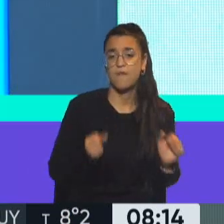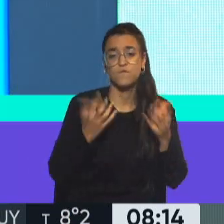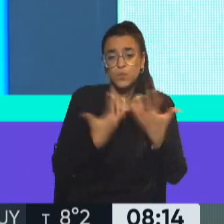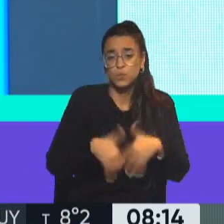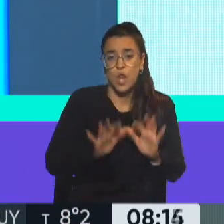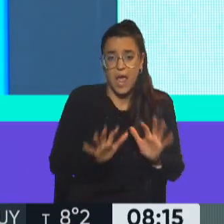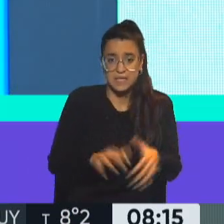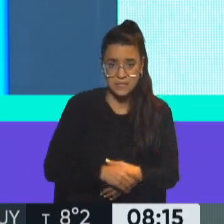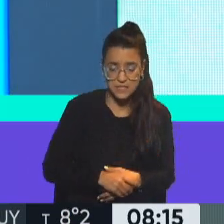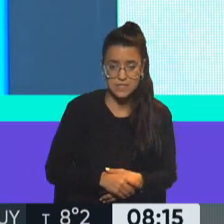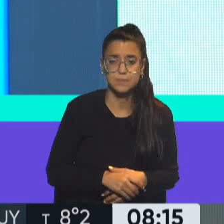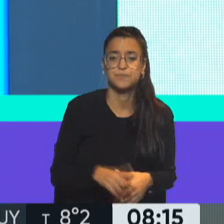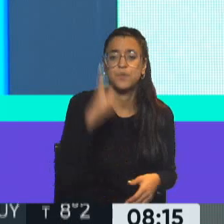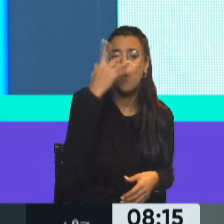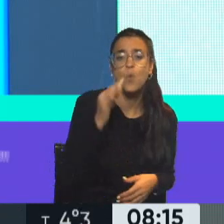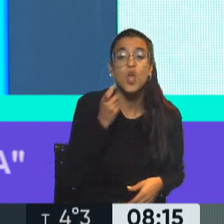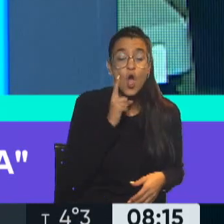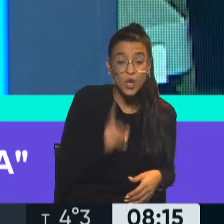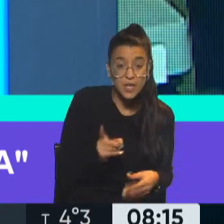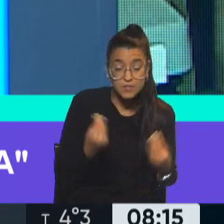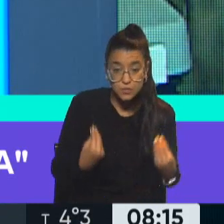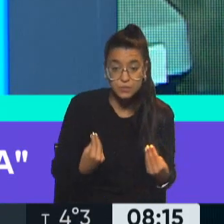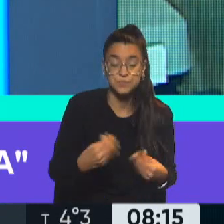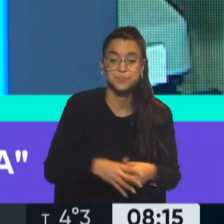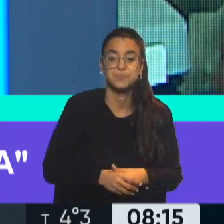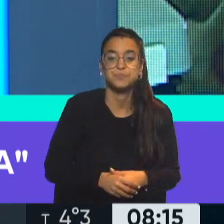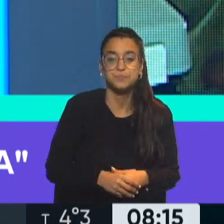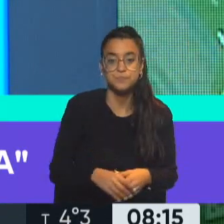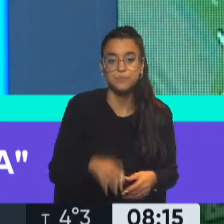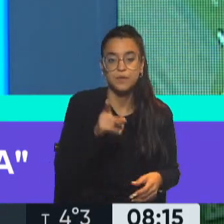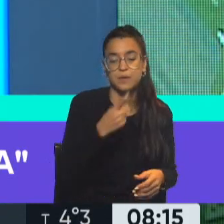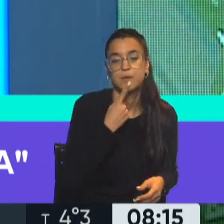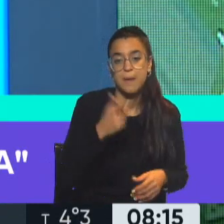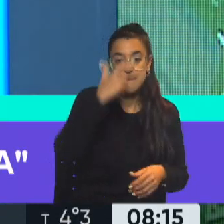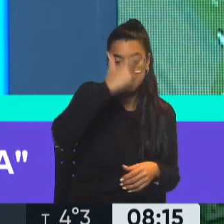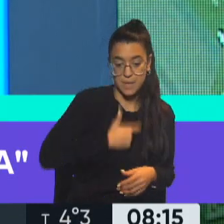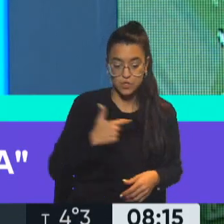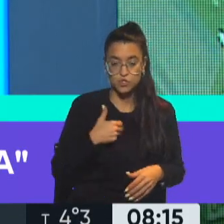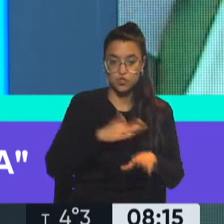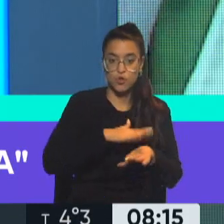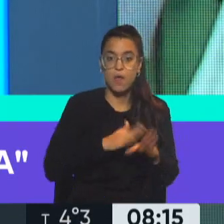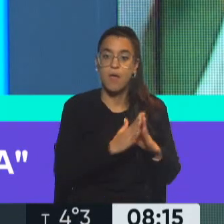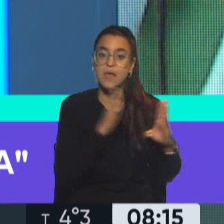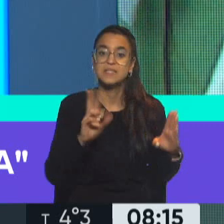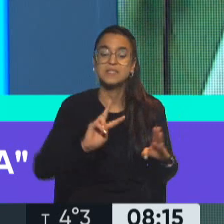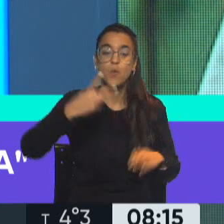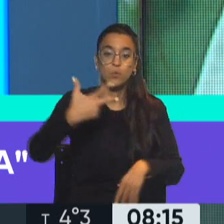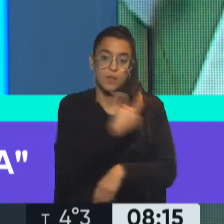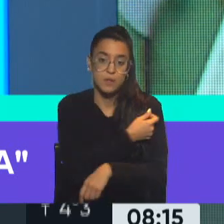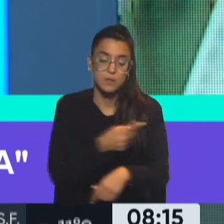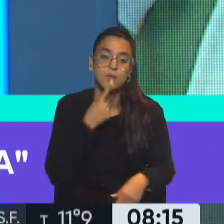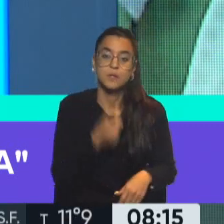así. El único riesgo es que digamos, sobre la persona que se dilata la segunda dosis está